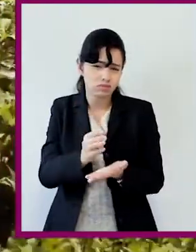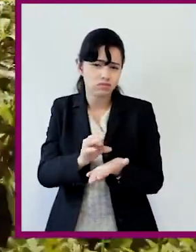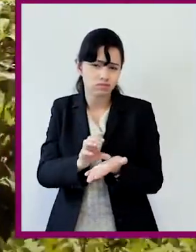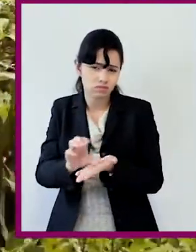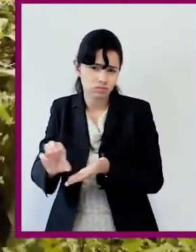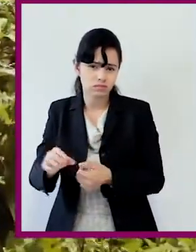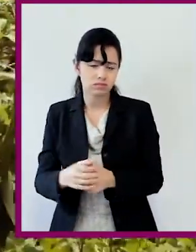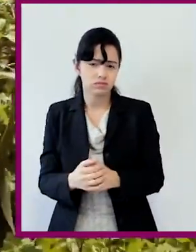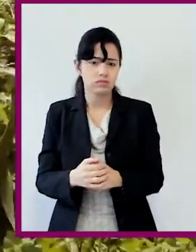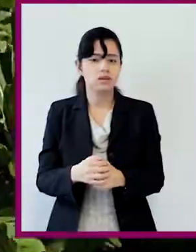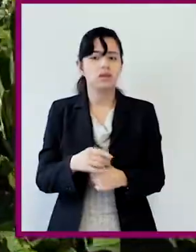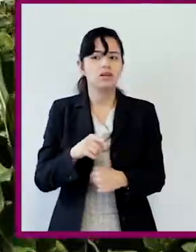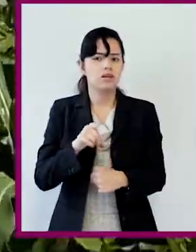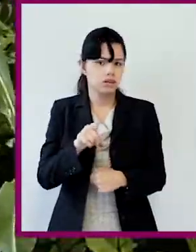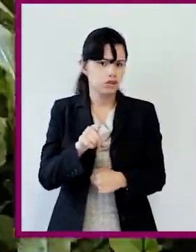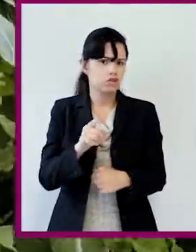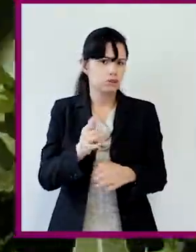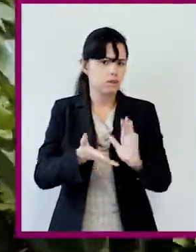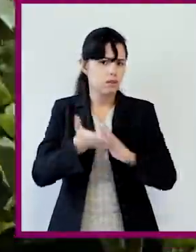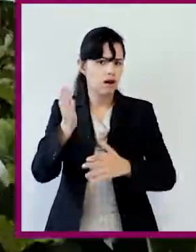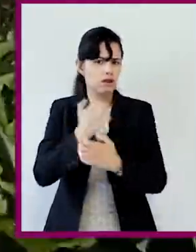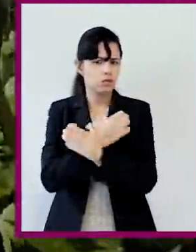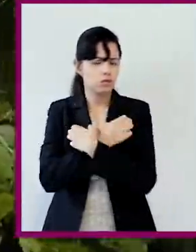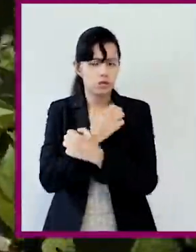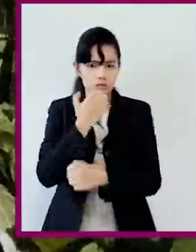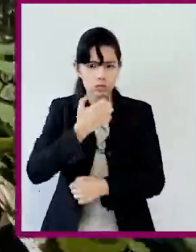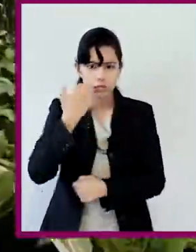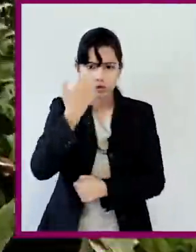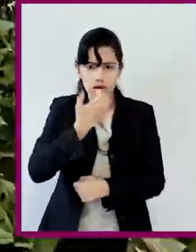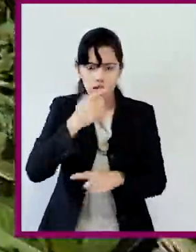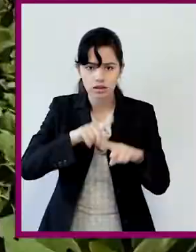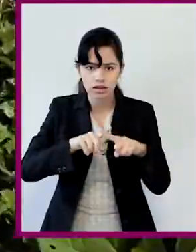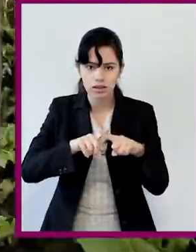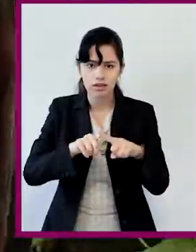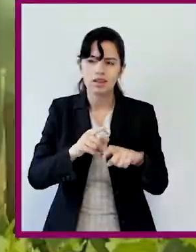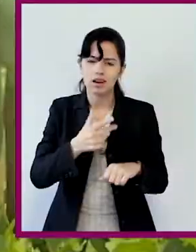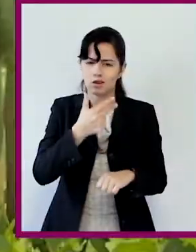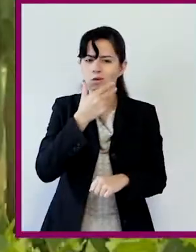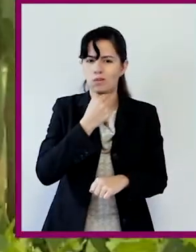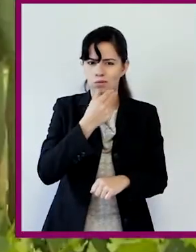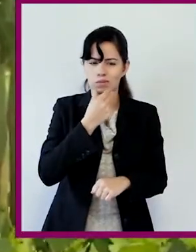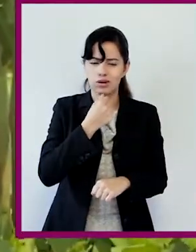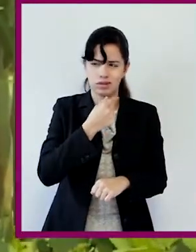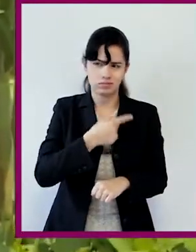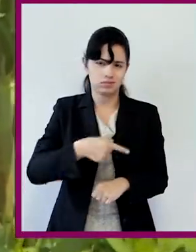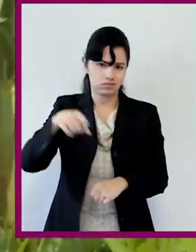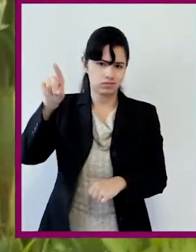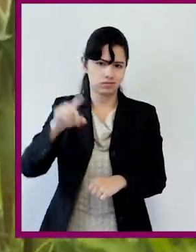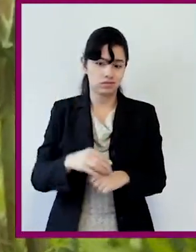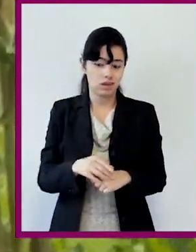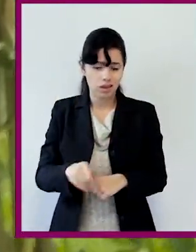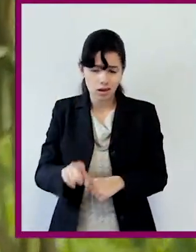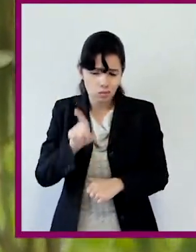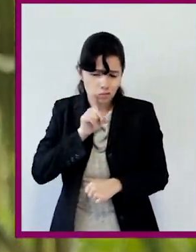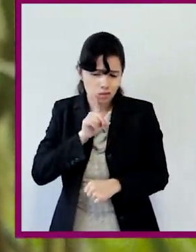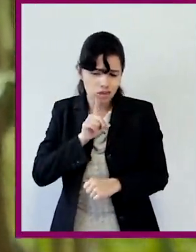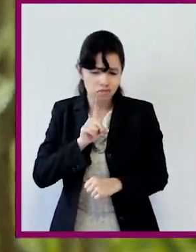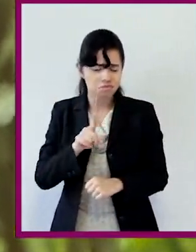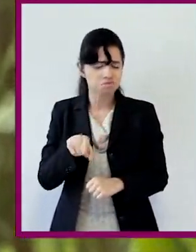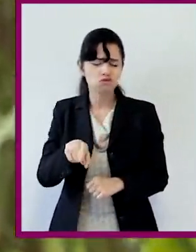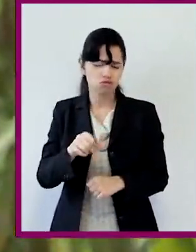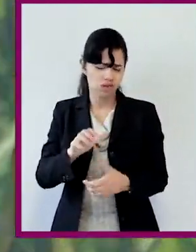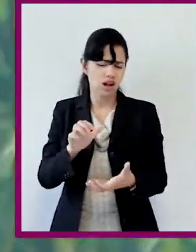alguien a educarse, son generalmente los varones los que van a educarse porque con la niña, como se va a casar, no necesita